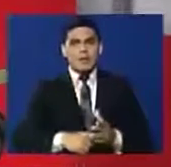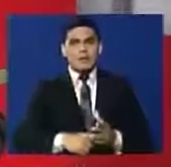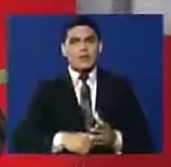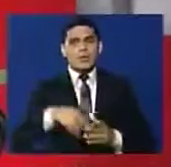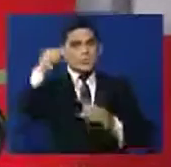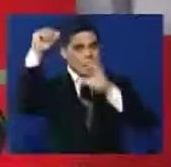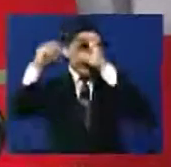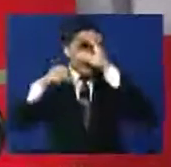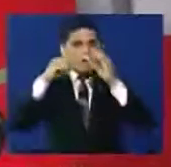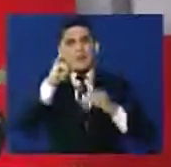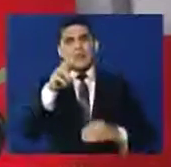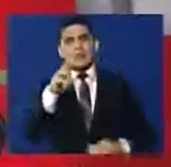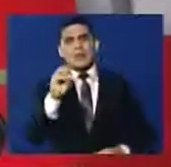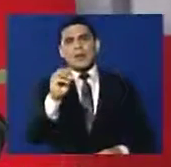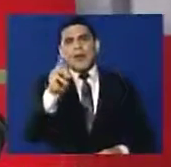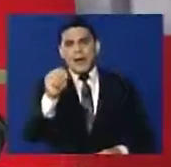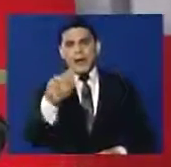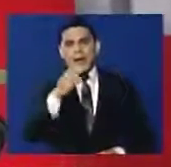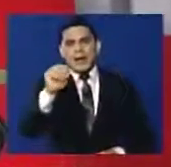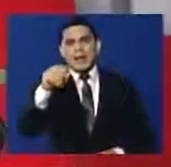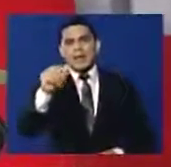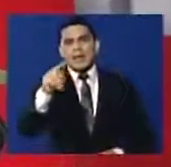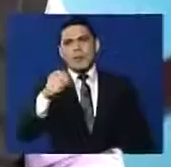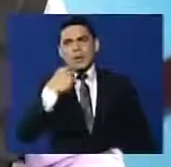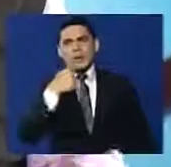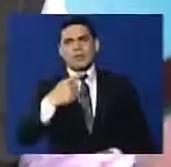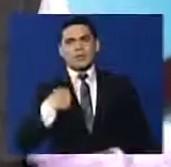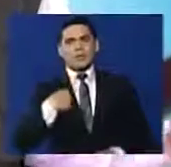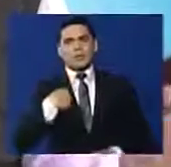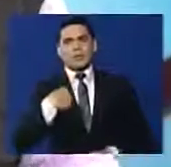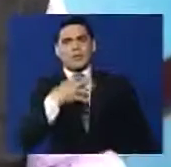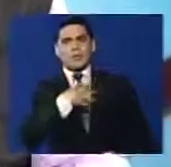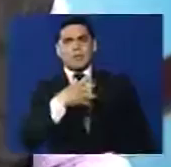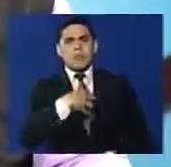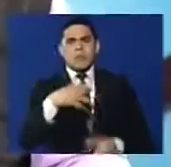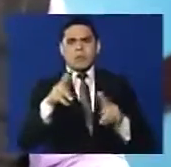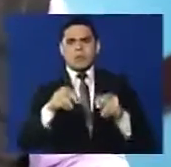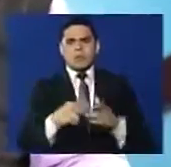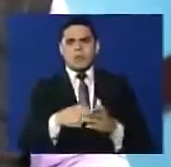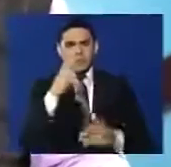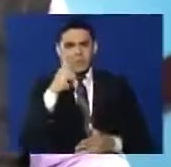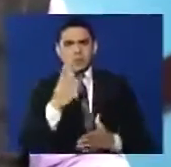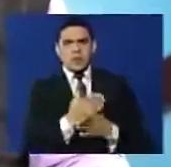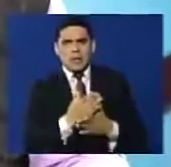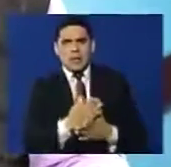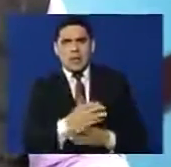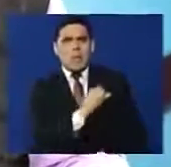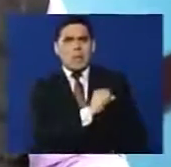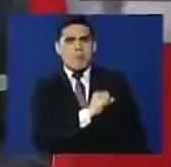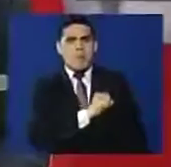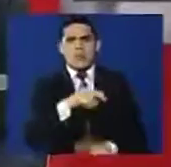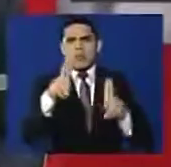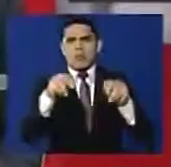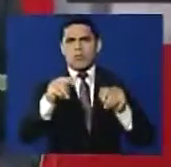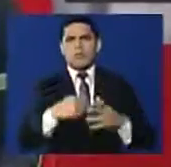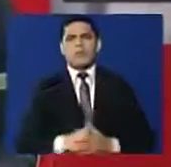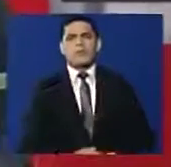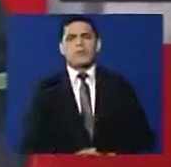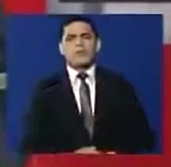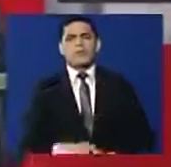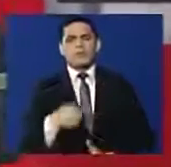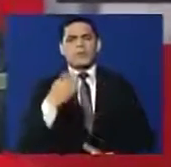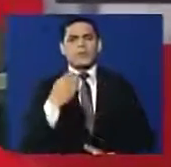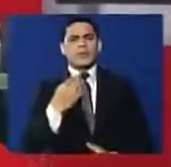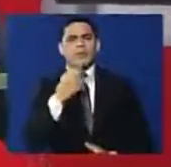Man, porque usted lanza para adelante y no... Ah, no, yo no tengo problema, yo no tengo miedo, no lo he tenido nunca, para nada. El